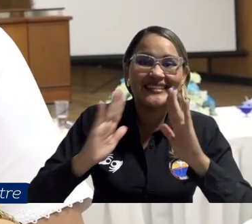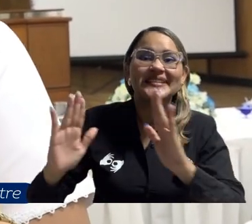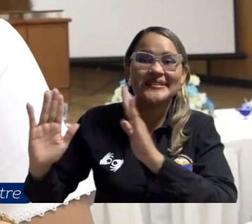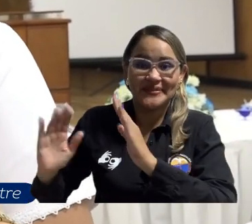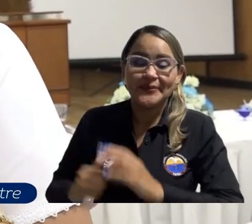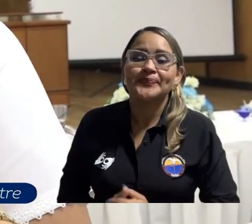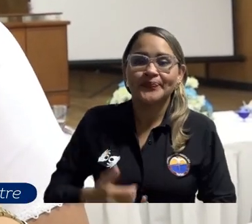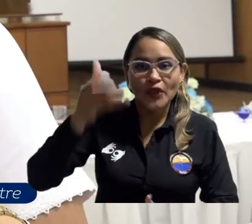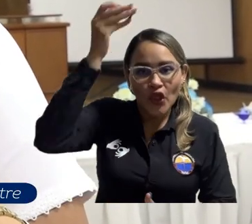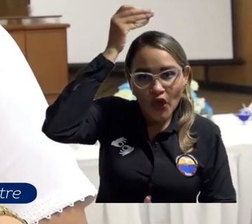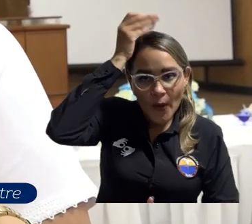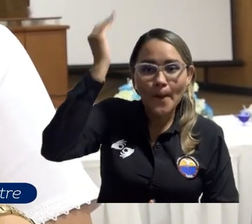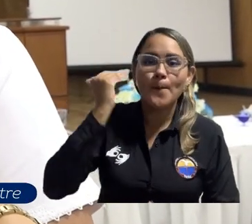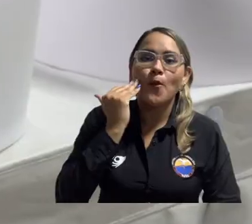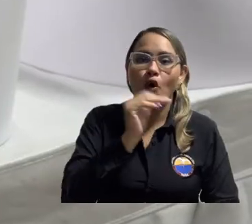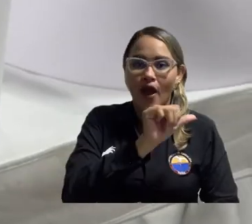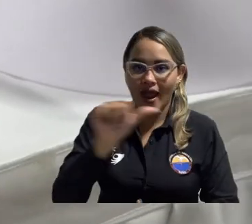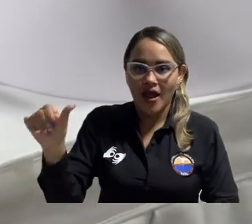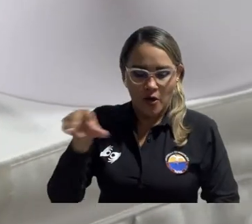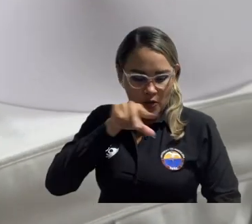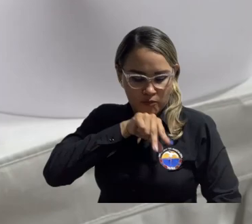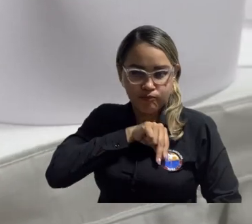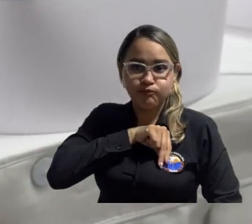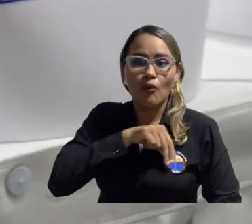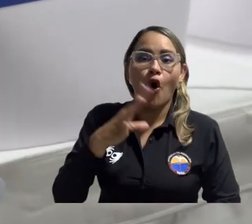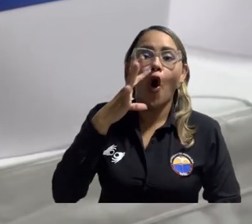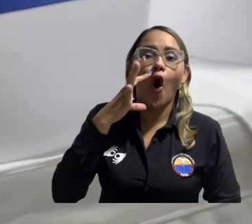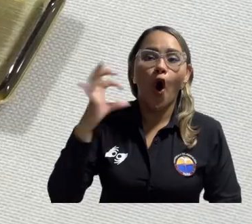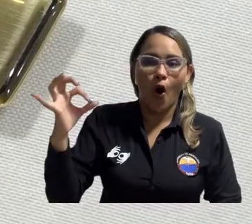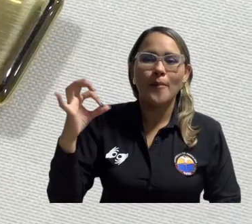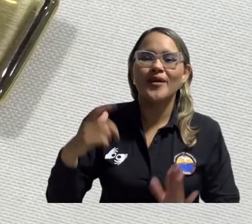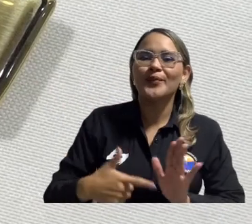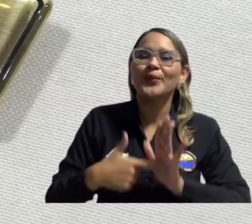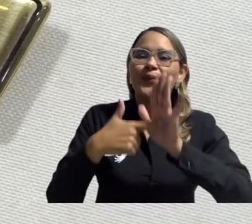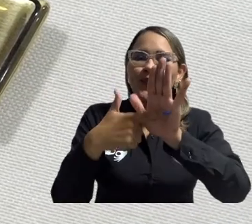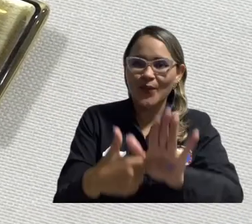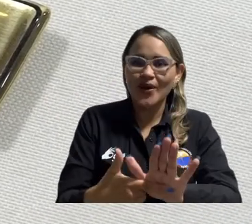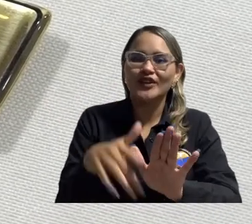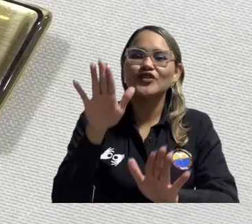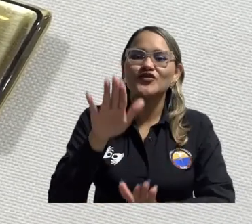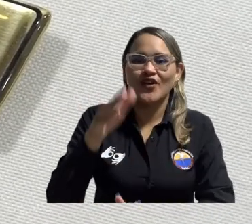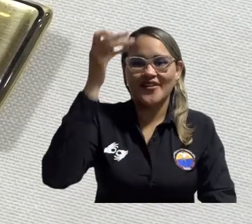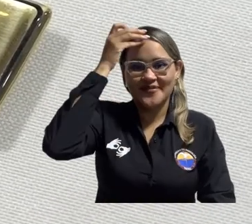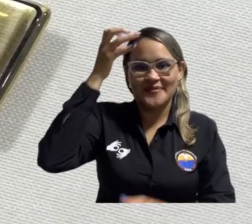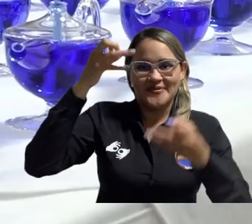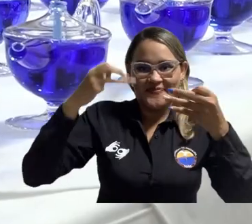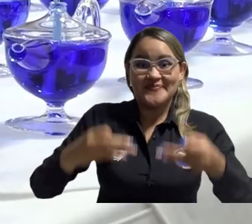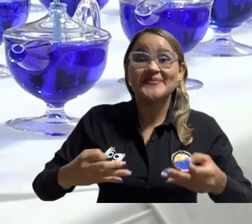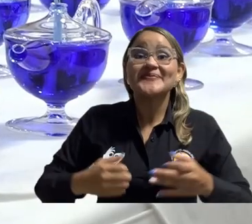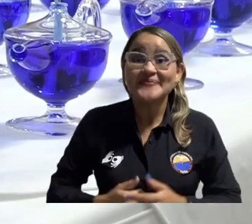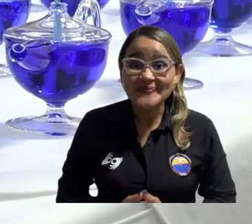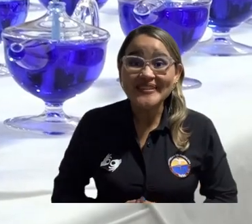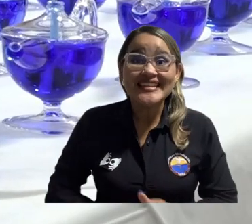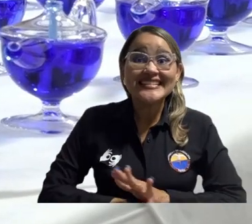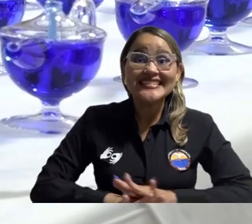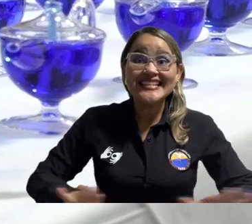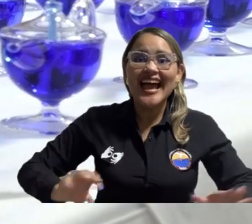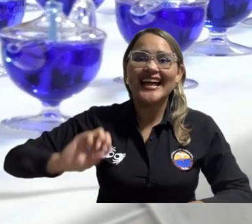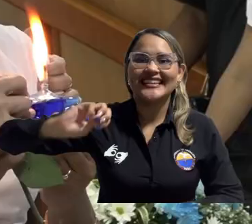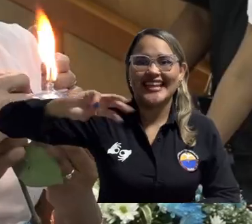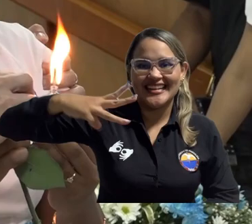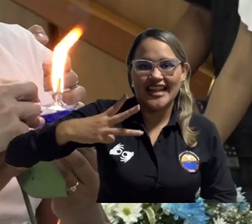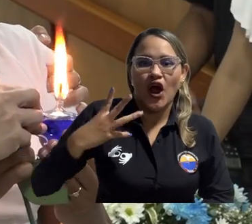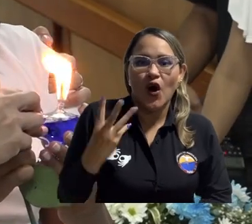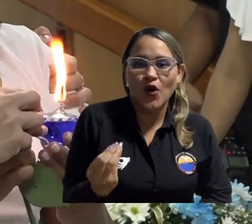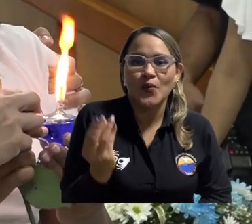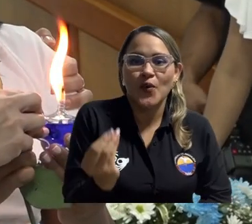como quien dice, oficial ante las personas. Con las tocas para las mujeres y las placas para los hombres que los identifican como enfermeros, estos